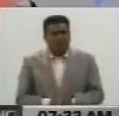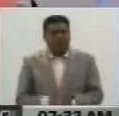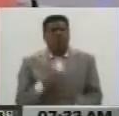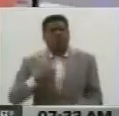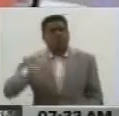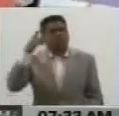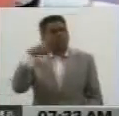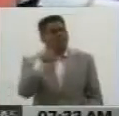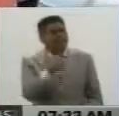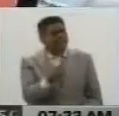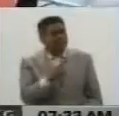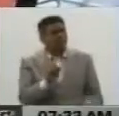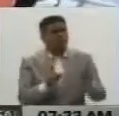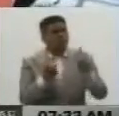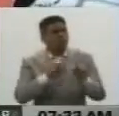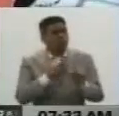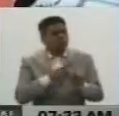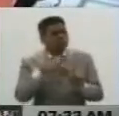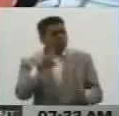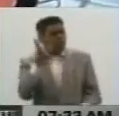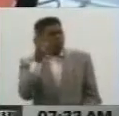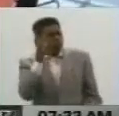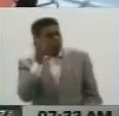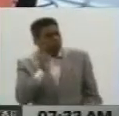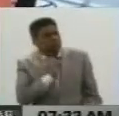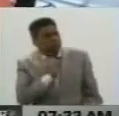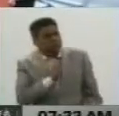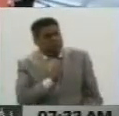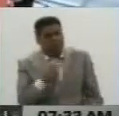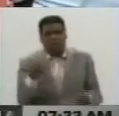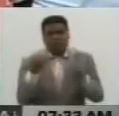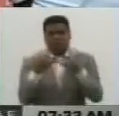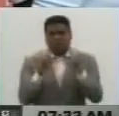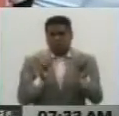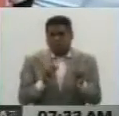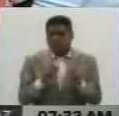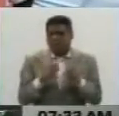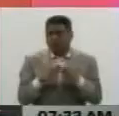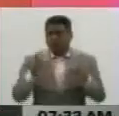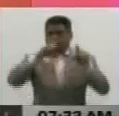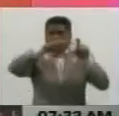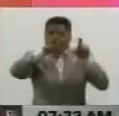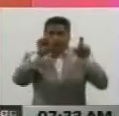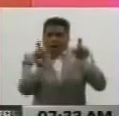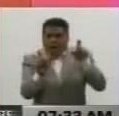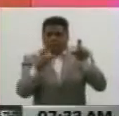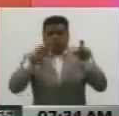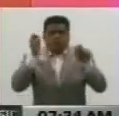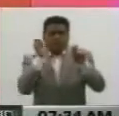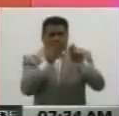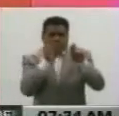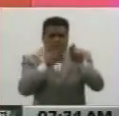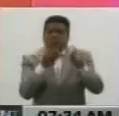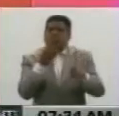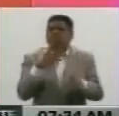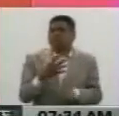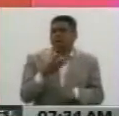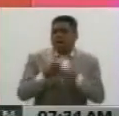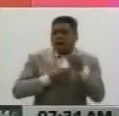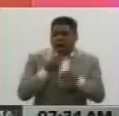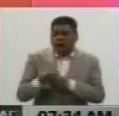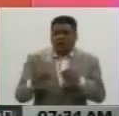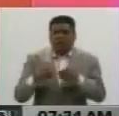lo decía, el último sonido que acabamos de escuchar es que independientemente de lo que digan, el arco ya es un hecho, ya se han concretado, se han suscrito acuerdos con